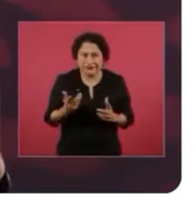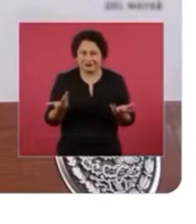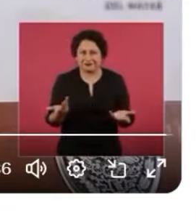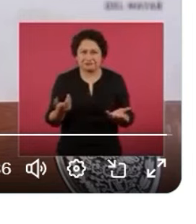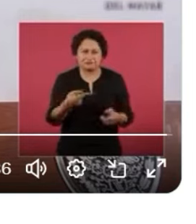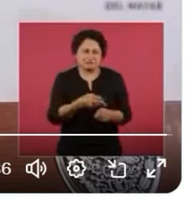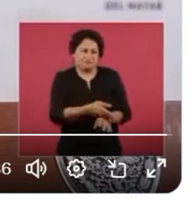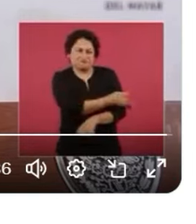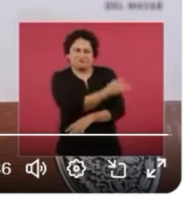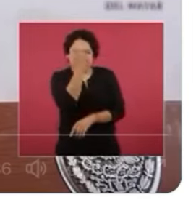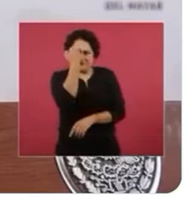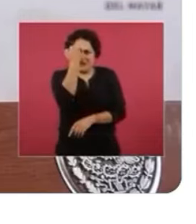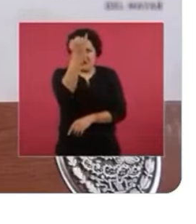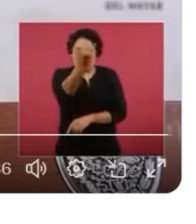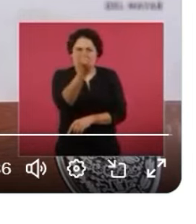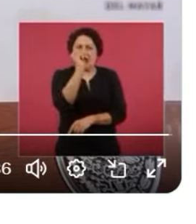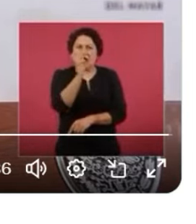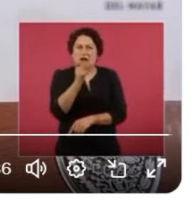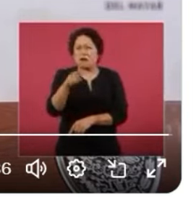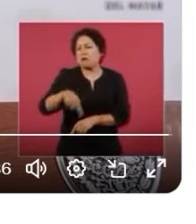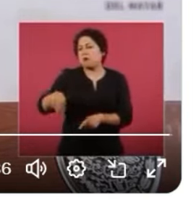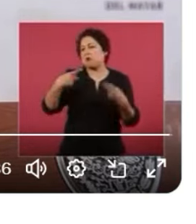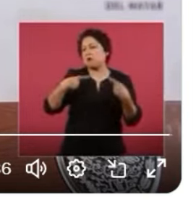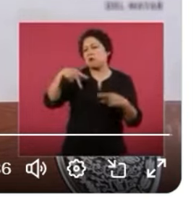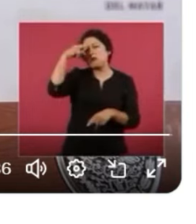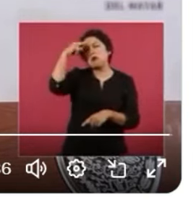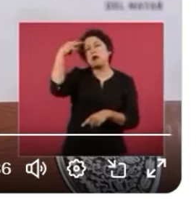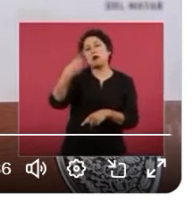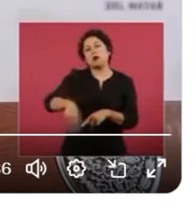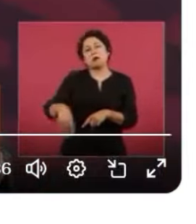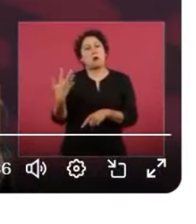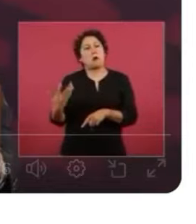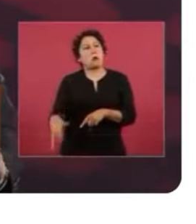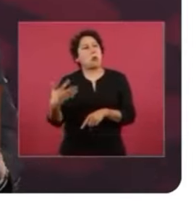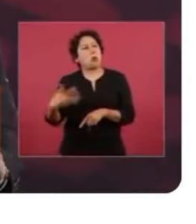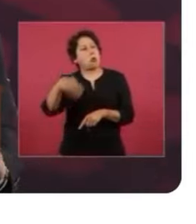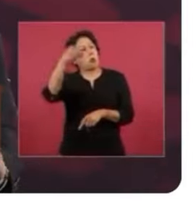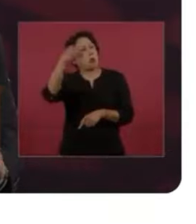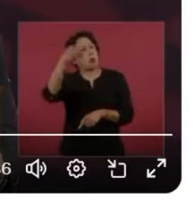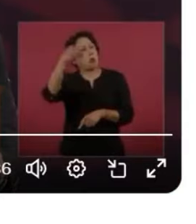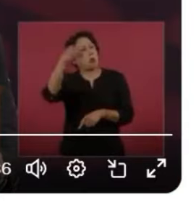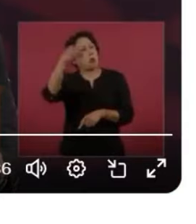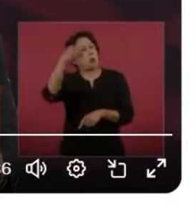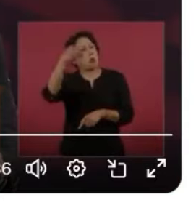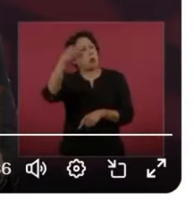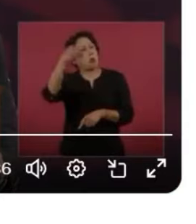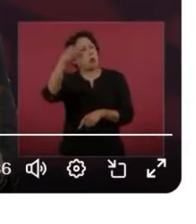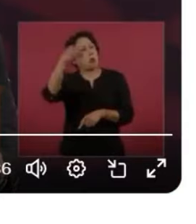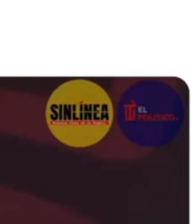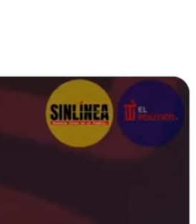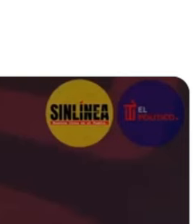es flojo el mexicano es y